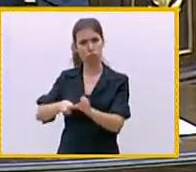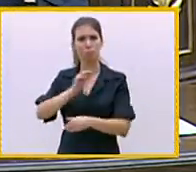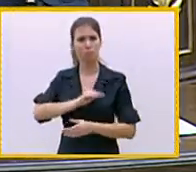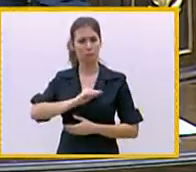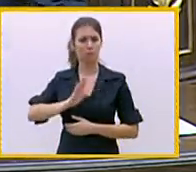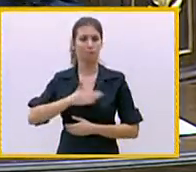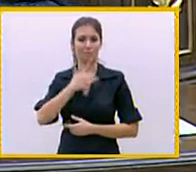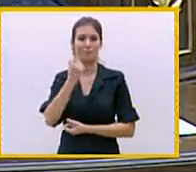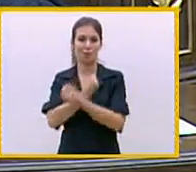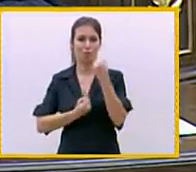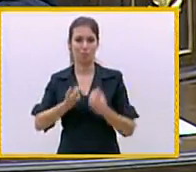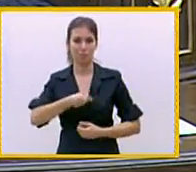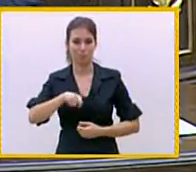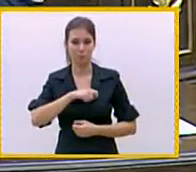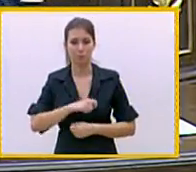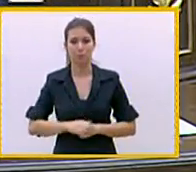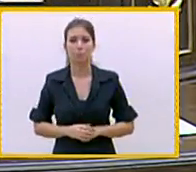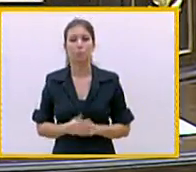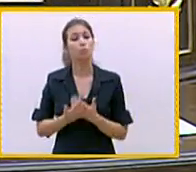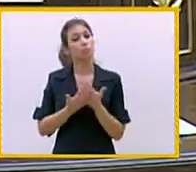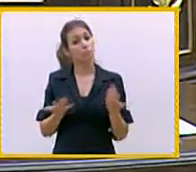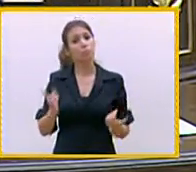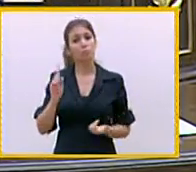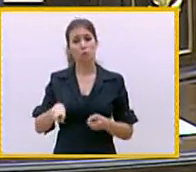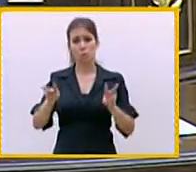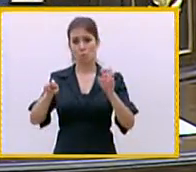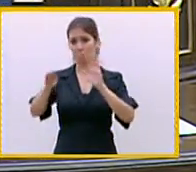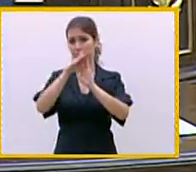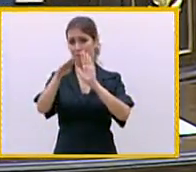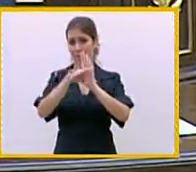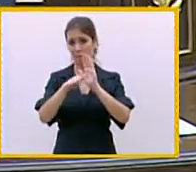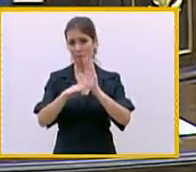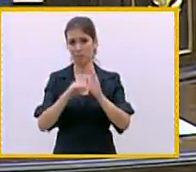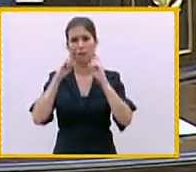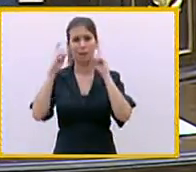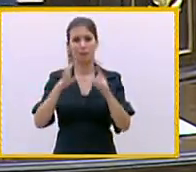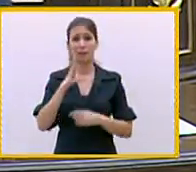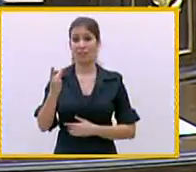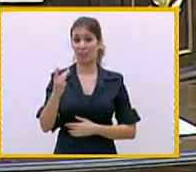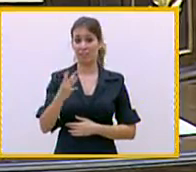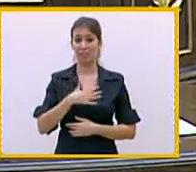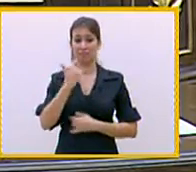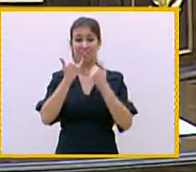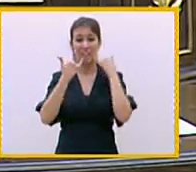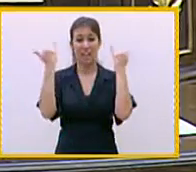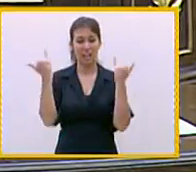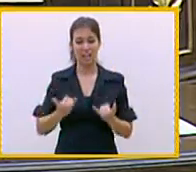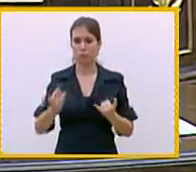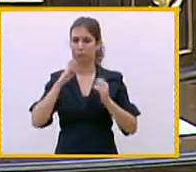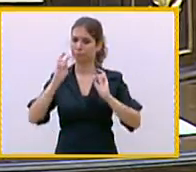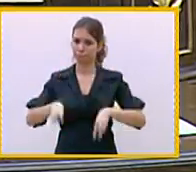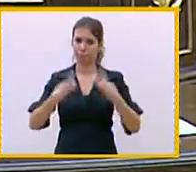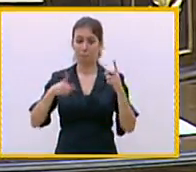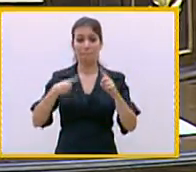economía española. Hemos adoptado nuevas medidas para reconducir el déficit de tarifa eléctrica y hemos aprobado el